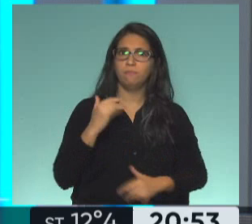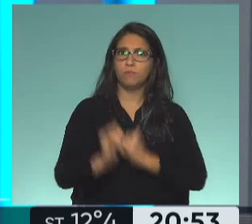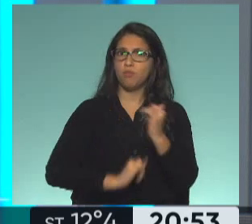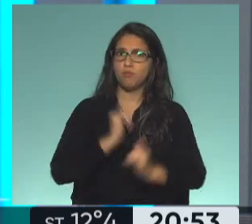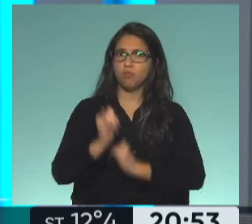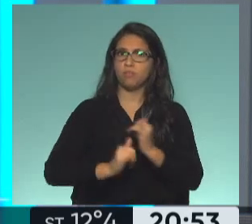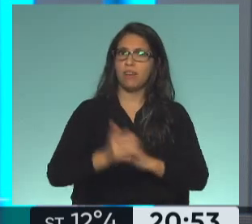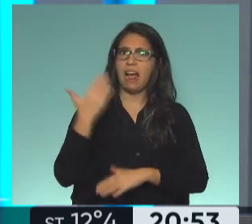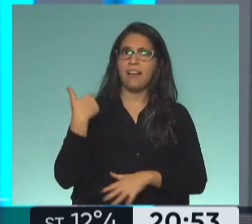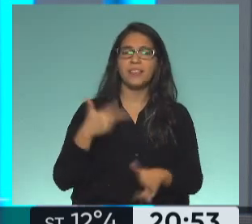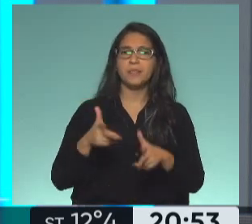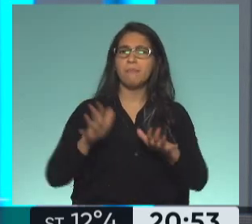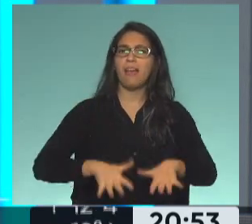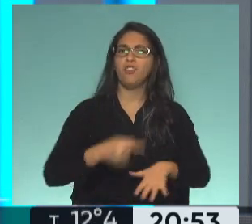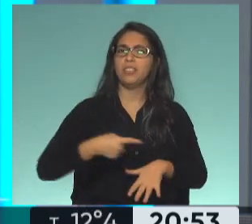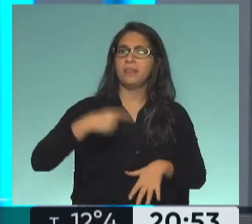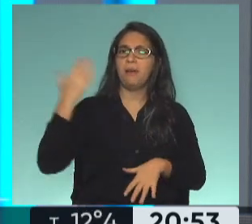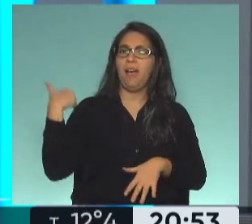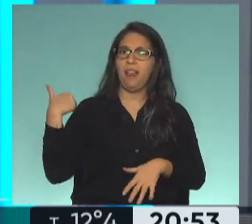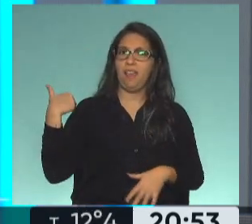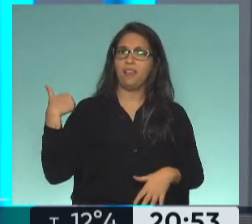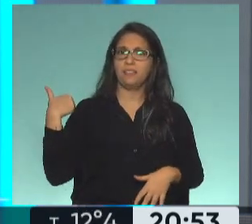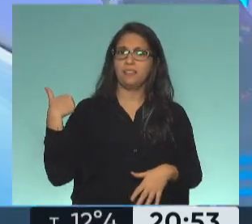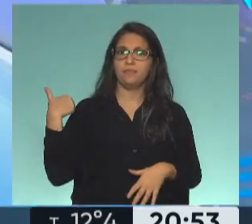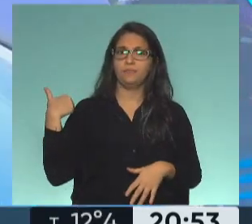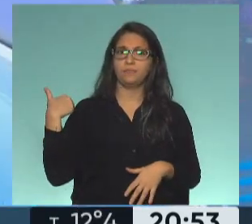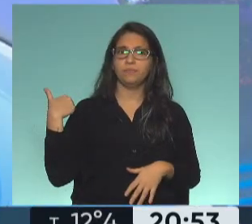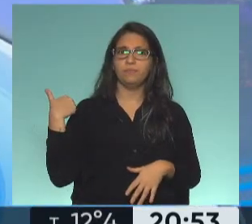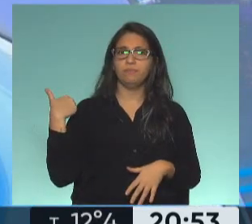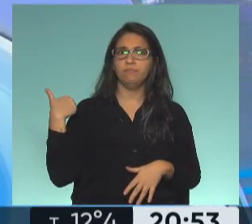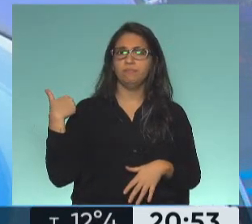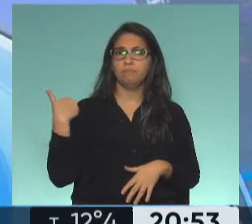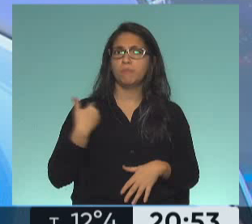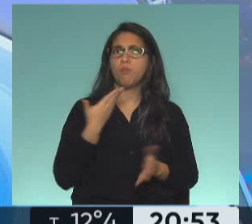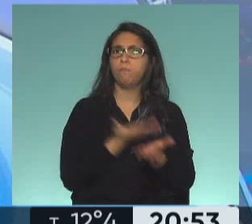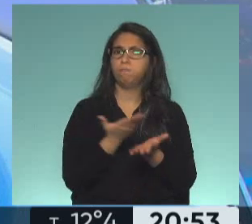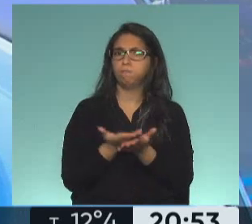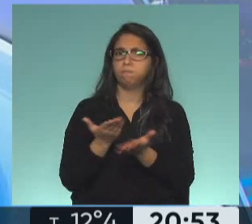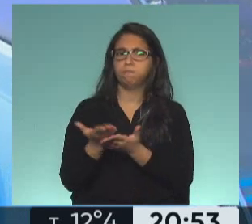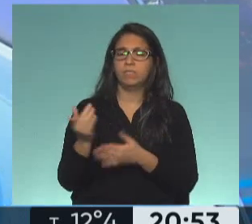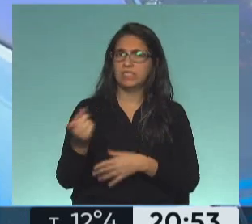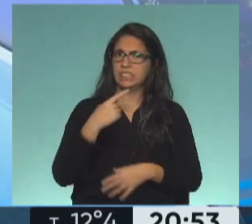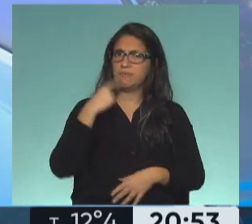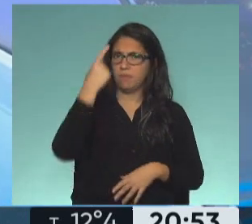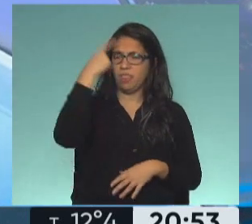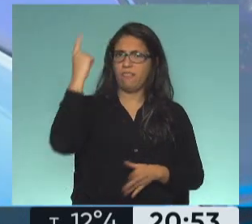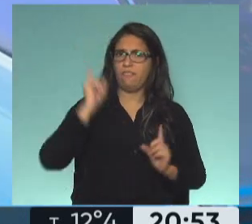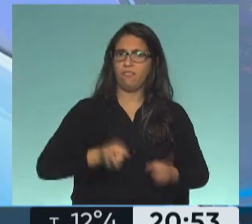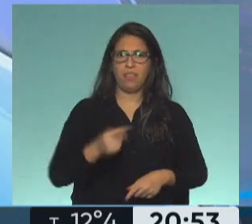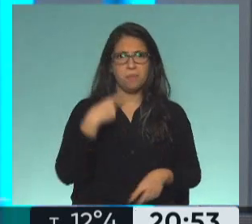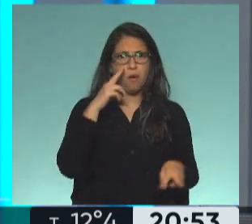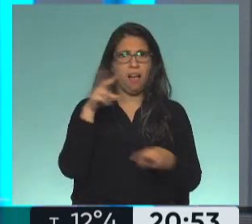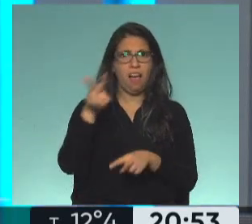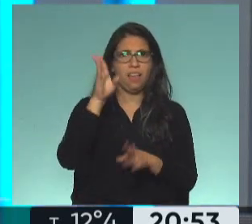había frenado un poco, si se quiere, las últimas semanas, pese a que se hicieron plenarios en distintas ciudades del país, pero ella insiste con esta idea y me parece que hay que prestarle atención